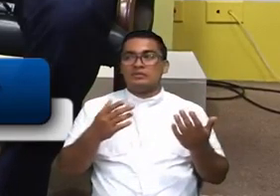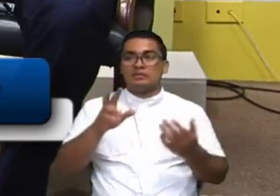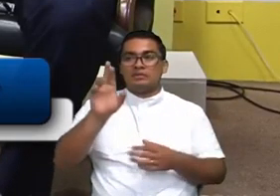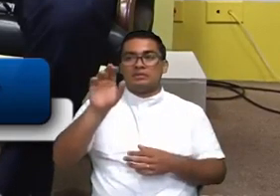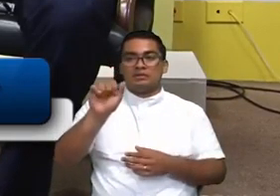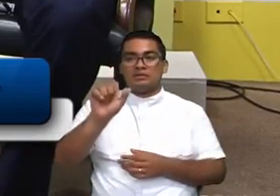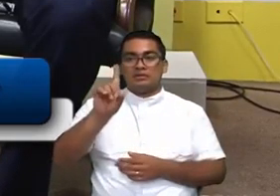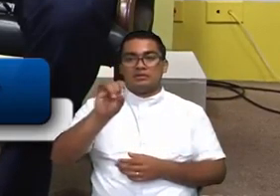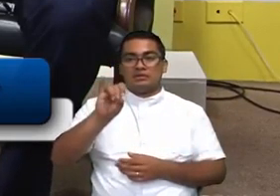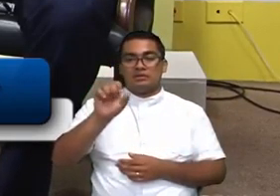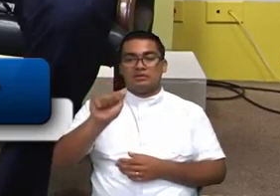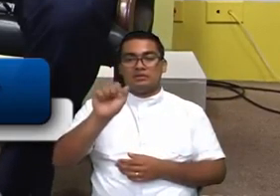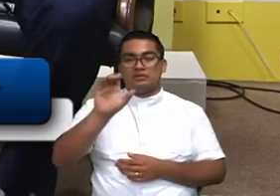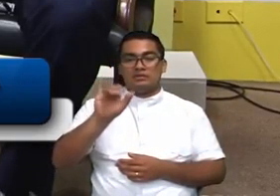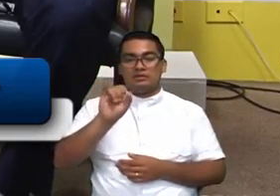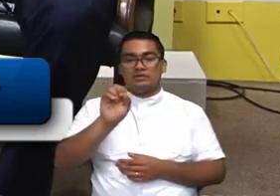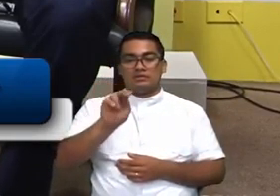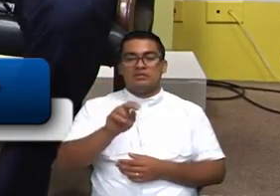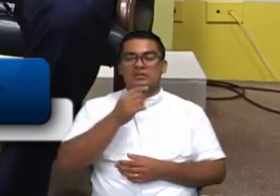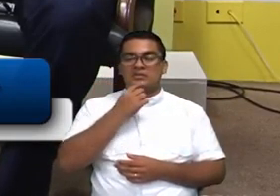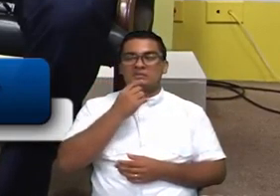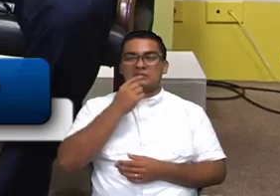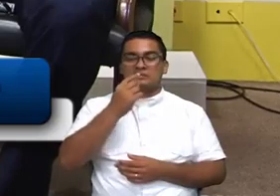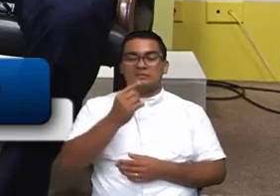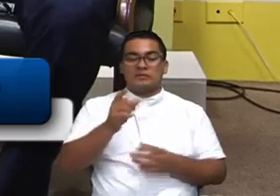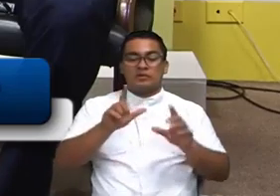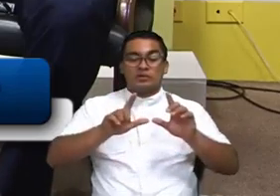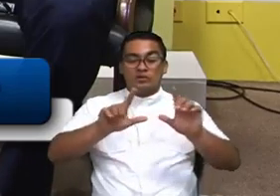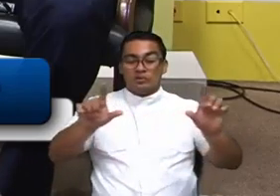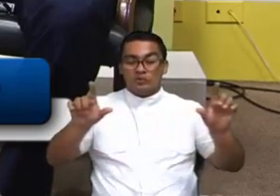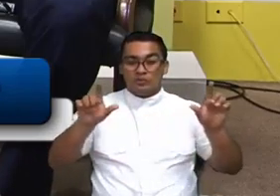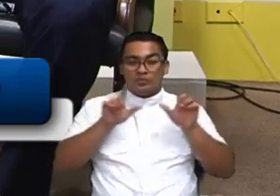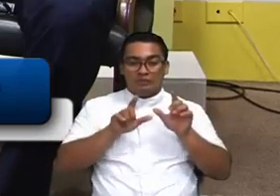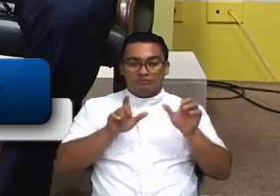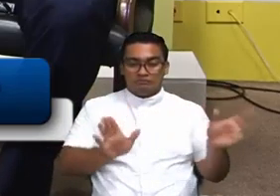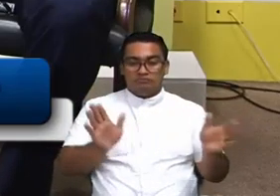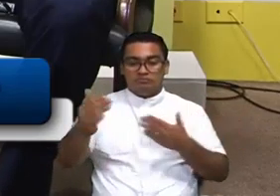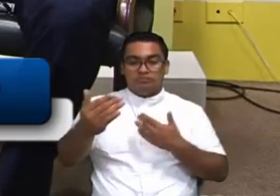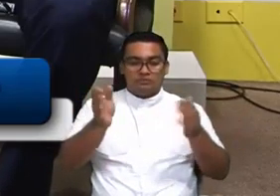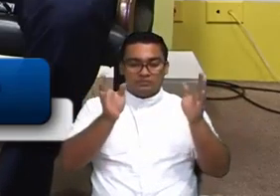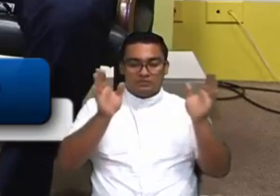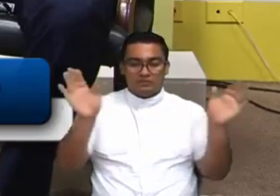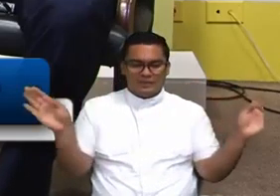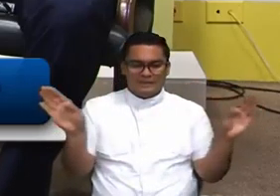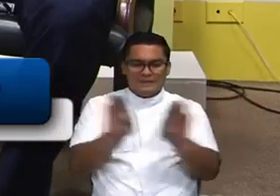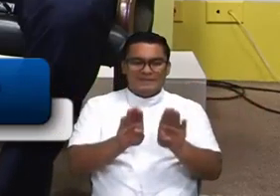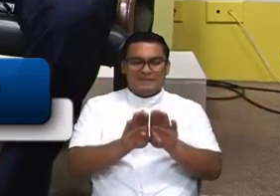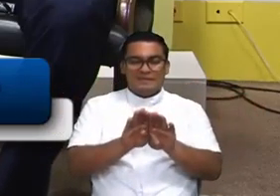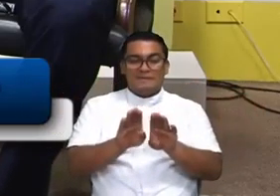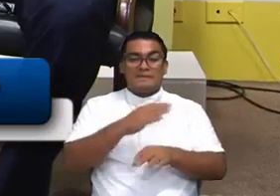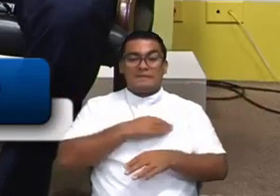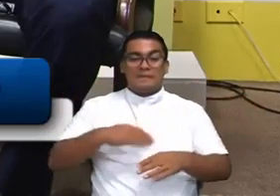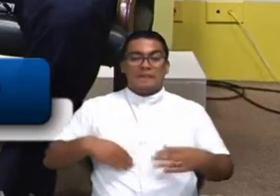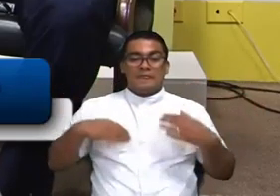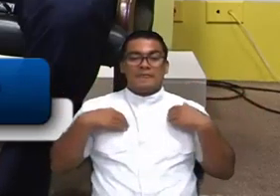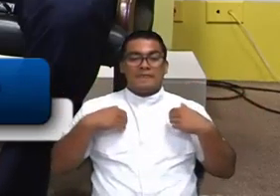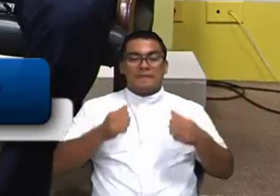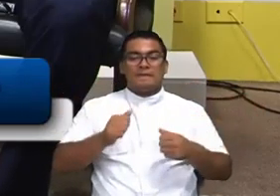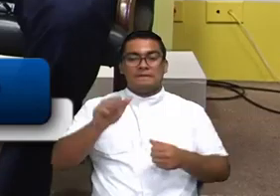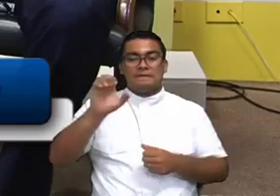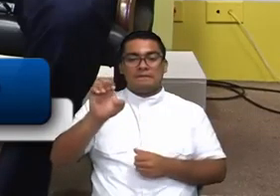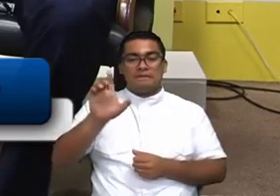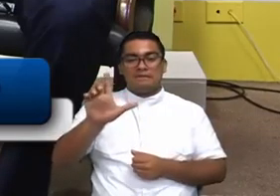de radiología. Al adquirir Nicaragua, el sistema de salud, el MINSA, el acelerador